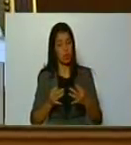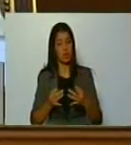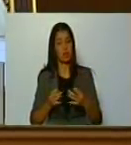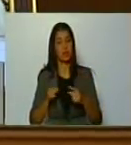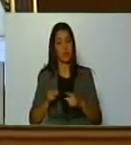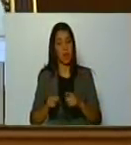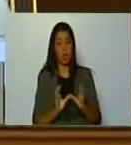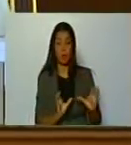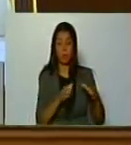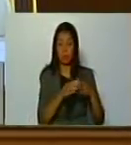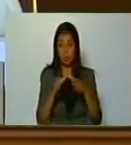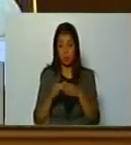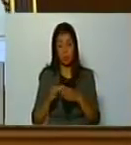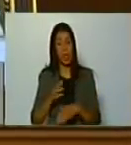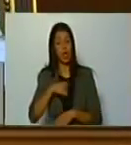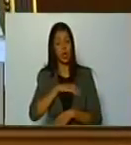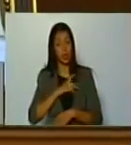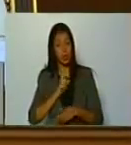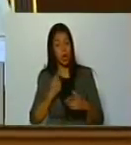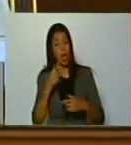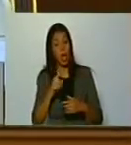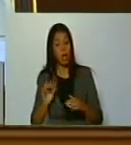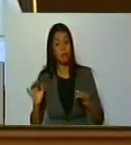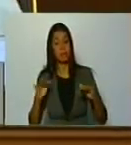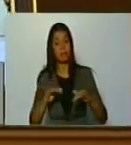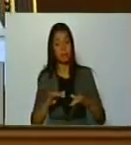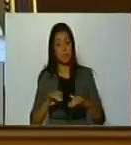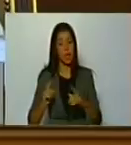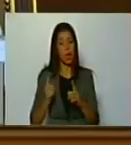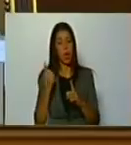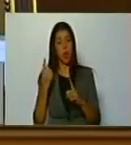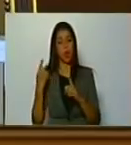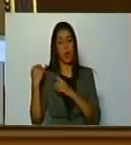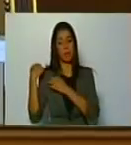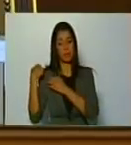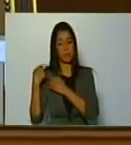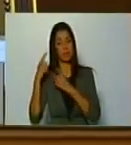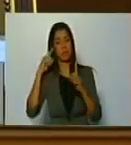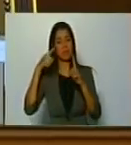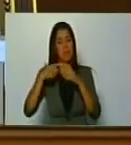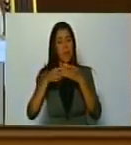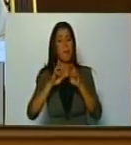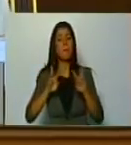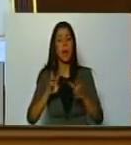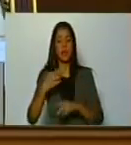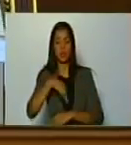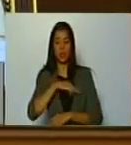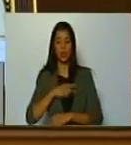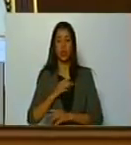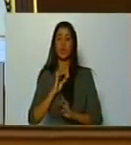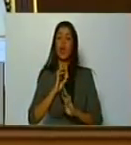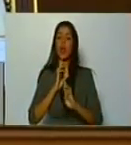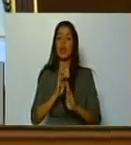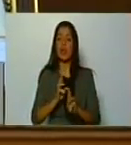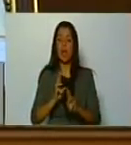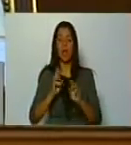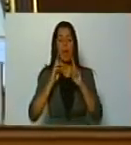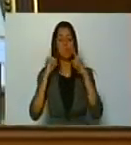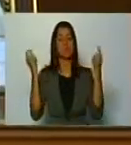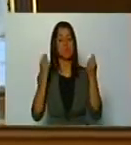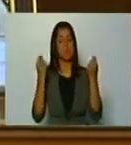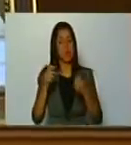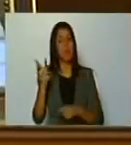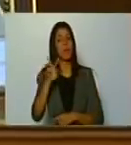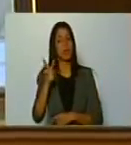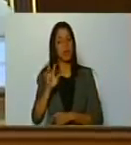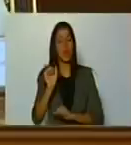comiciales para las cuales fuimos convocados, pero una esencial, que es la paz. Y estamos dando respuesta a Venezuela,